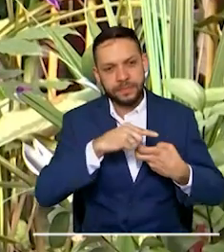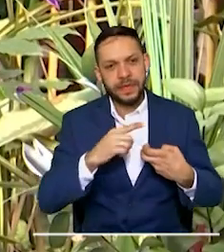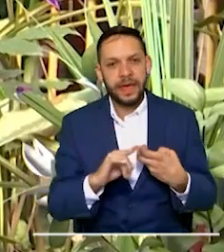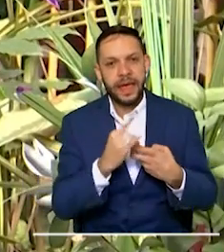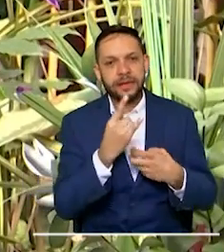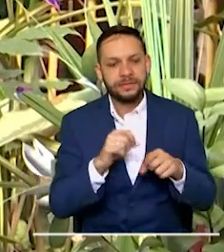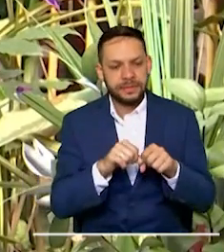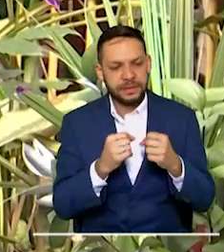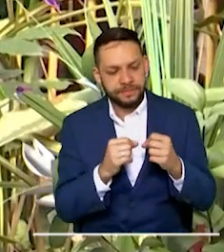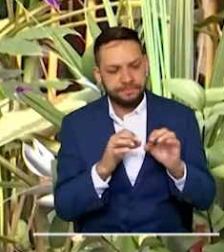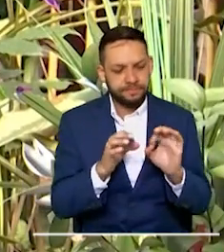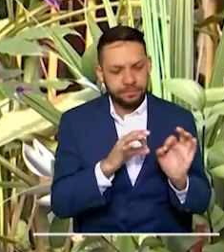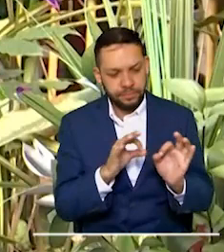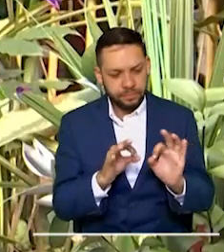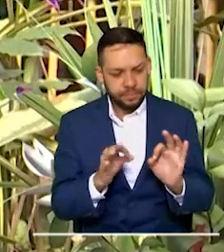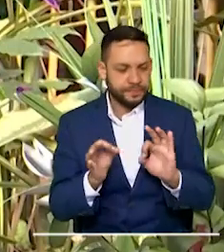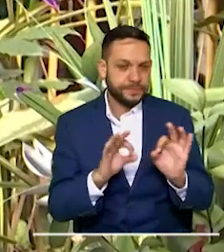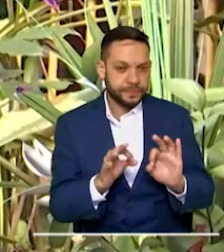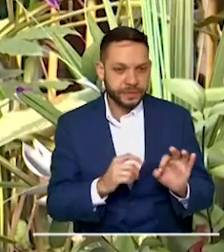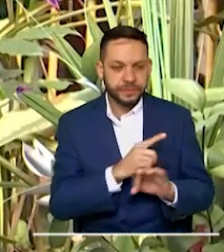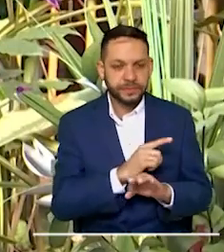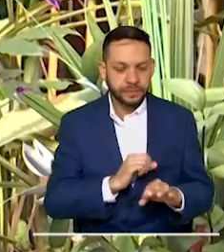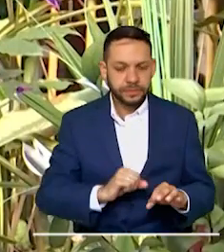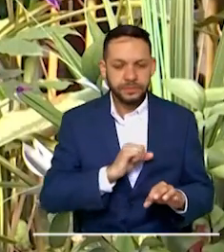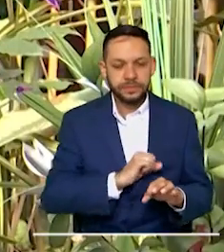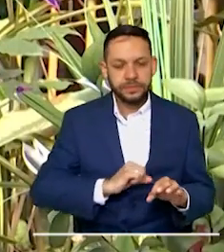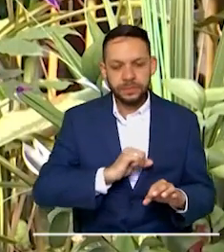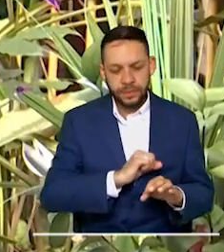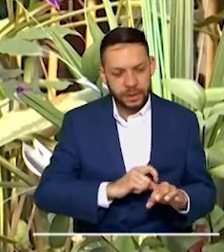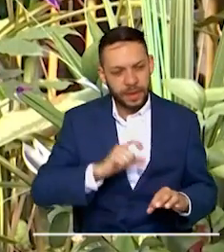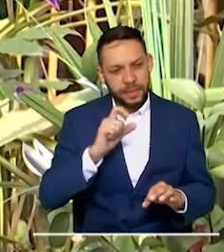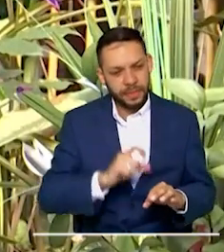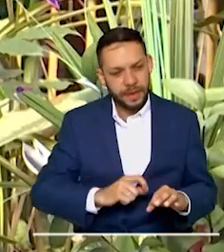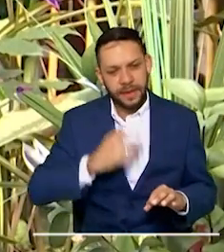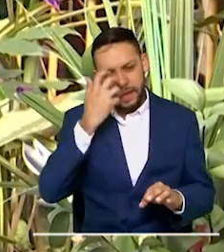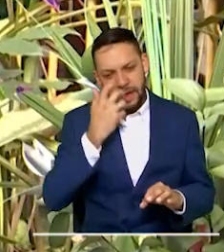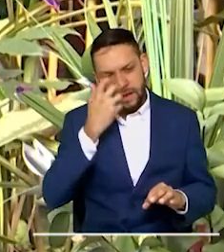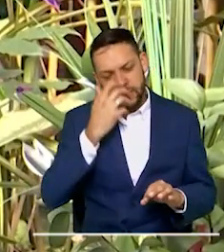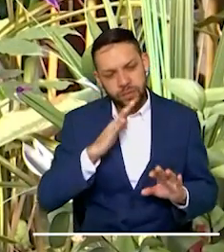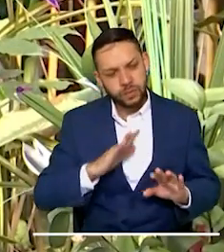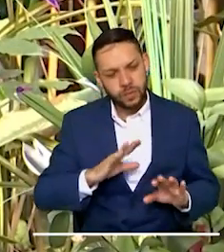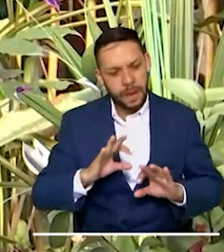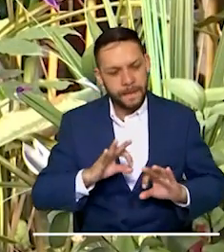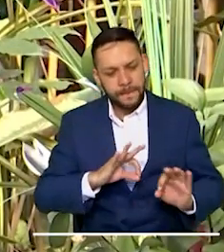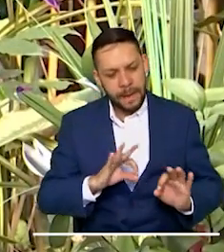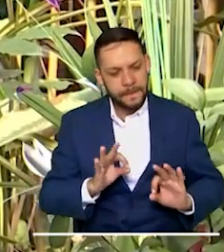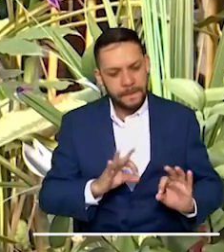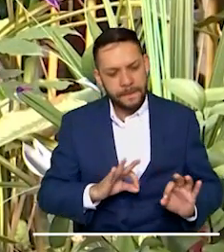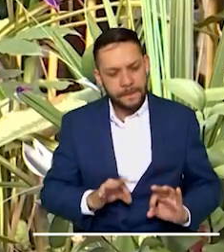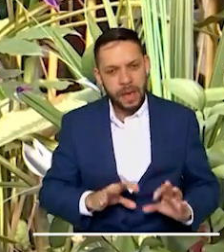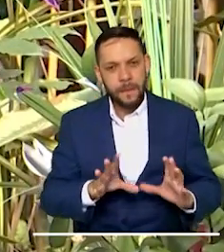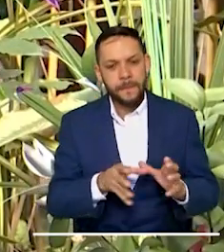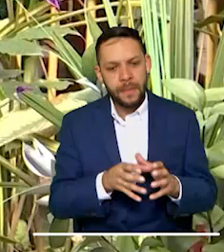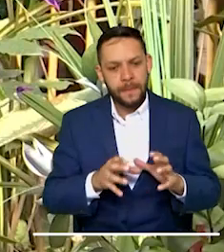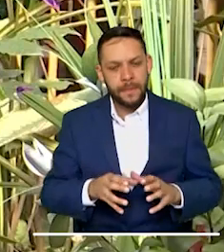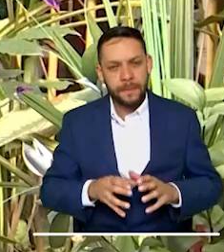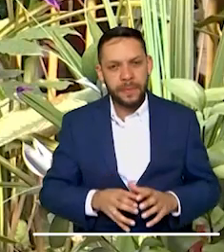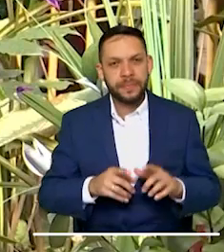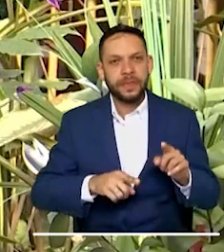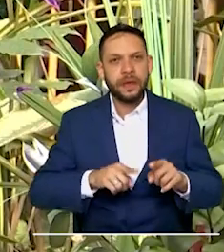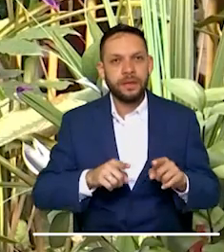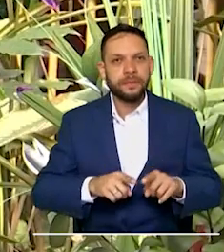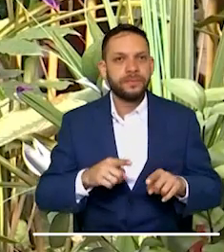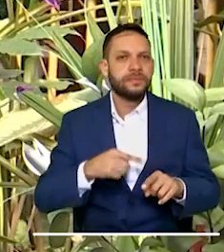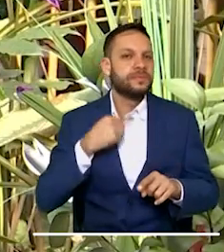con el programa del diagnóstico ecográfico preventivo. Y es que hemos encontrado muchísimos nódulos malignos en